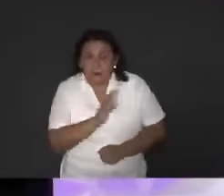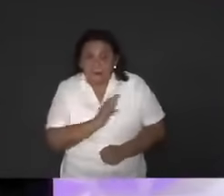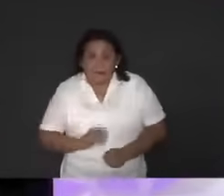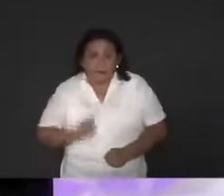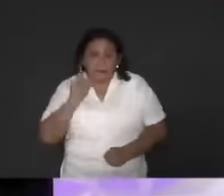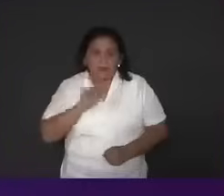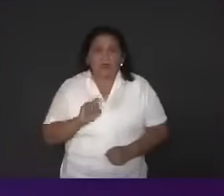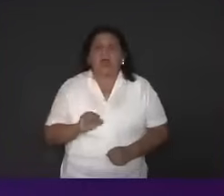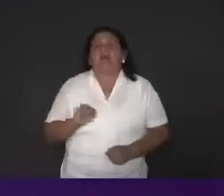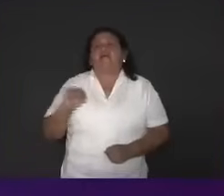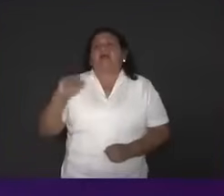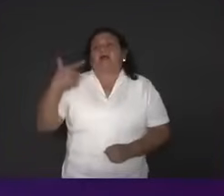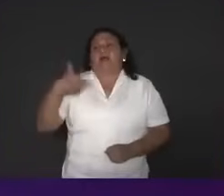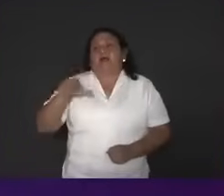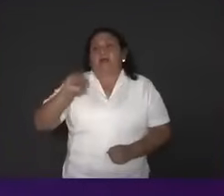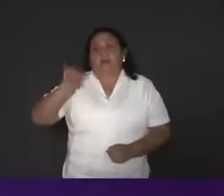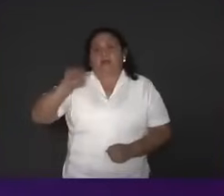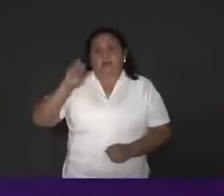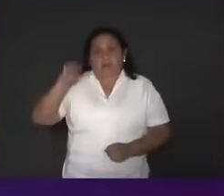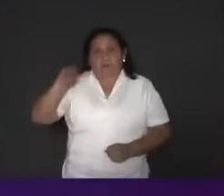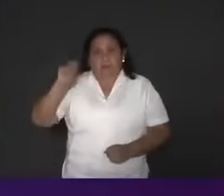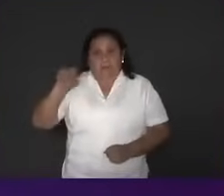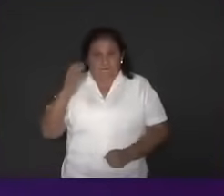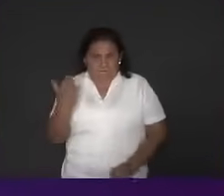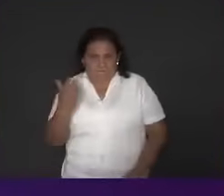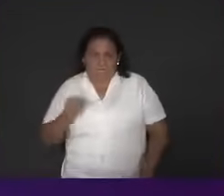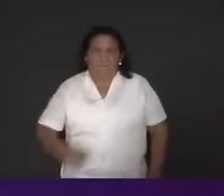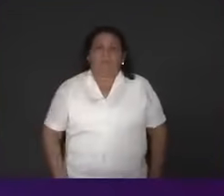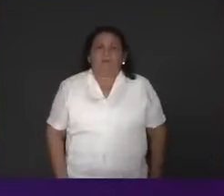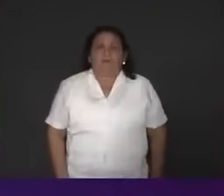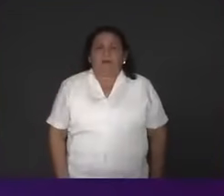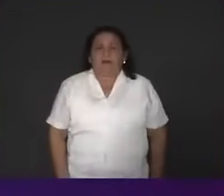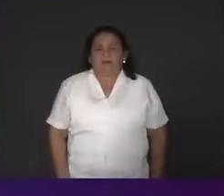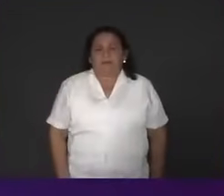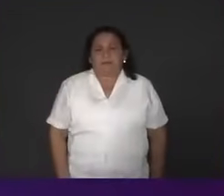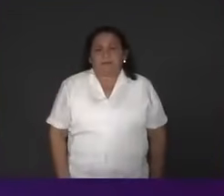candidata Yasmín López Manrique. Adelante, candidata.